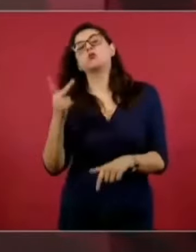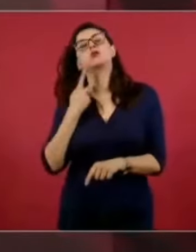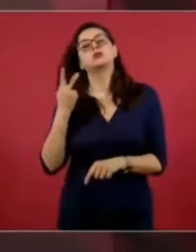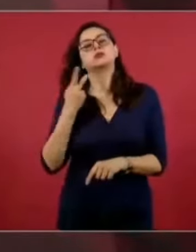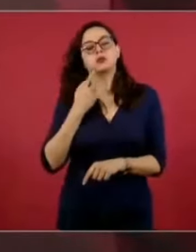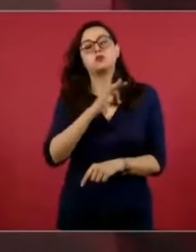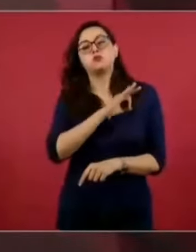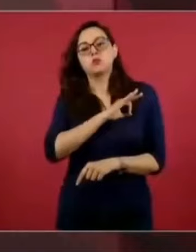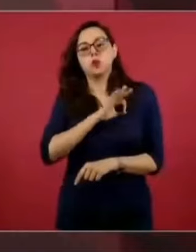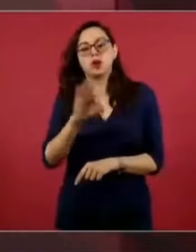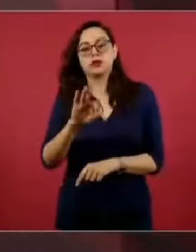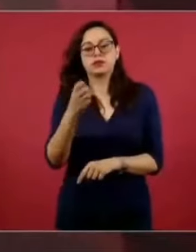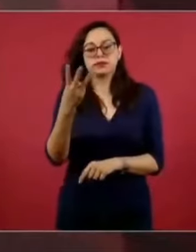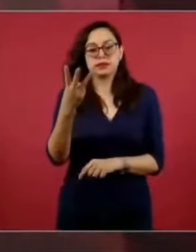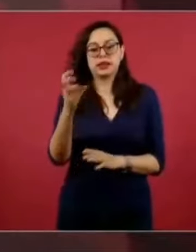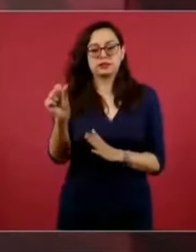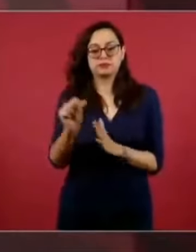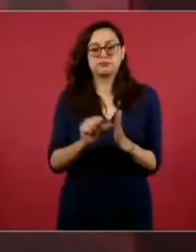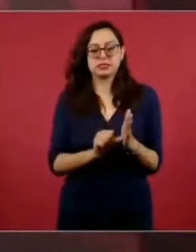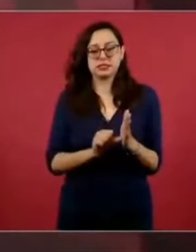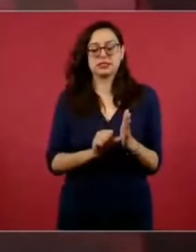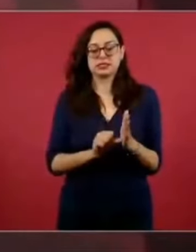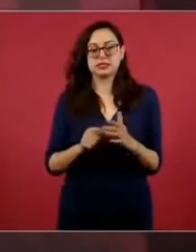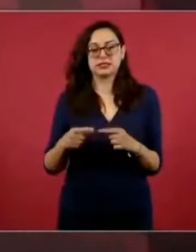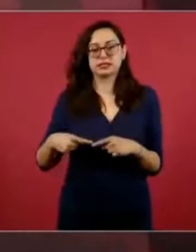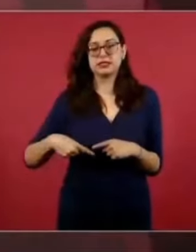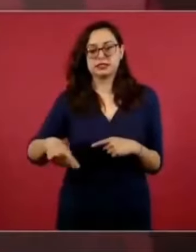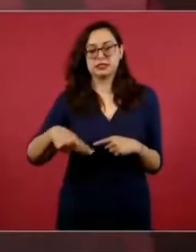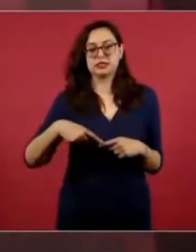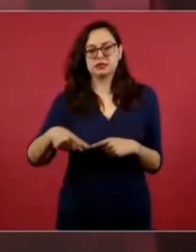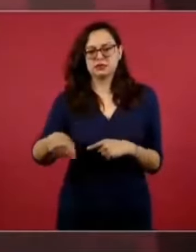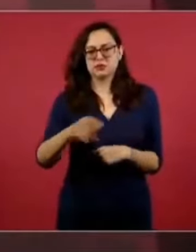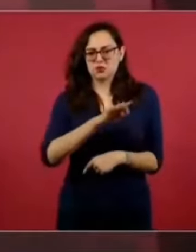meses para que se pueda crear un partido político